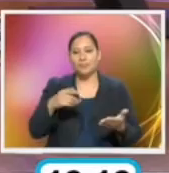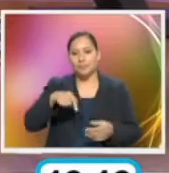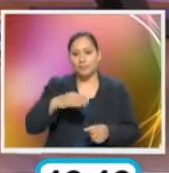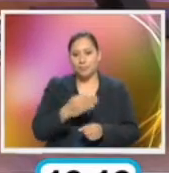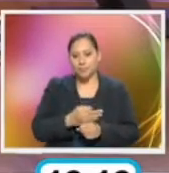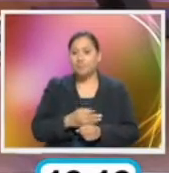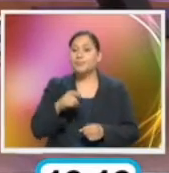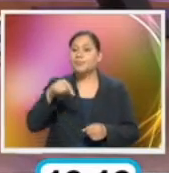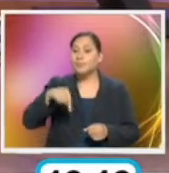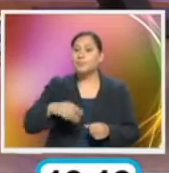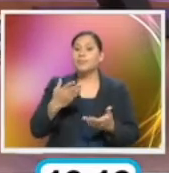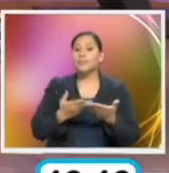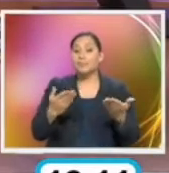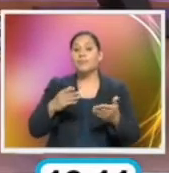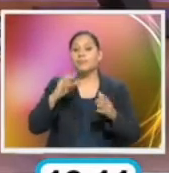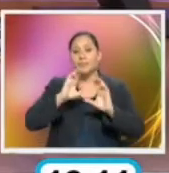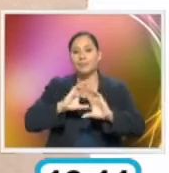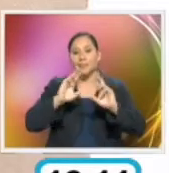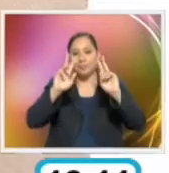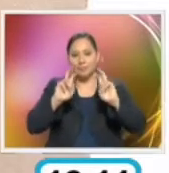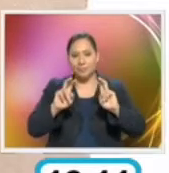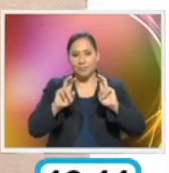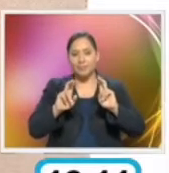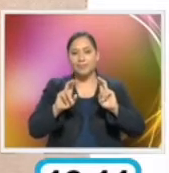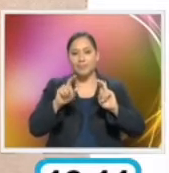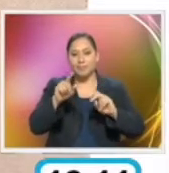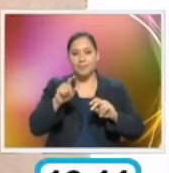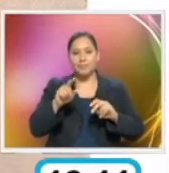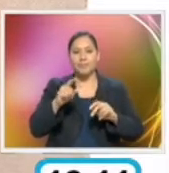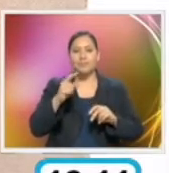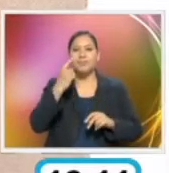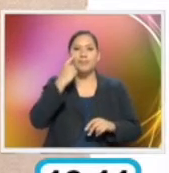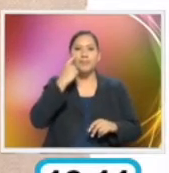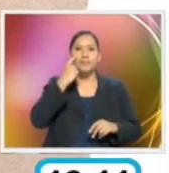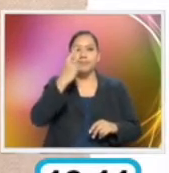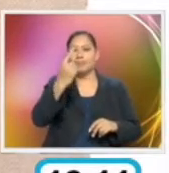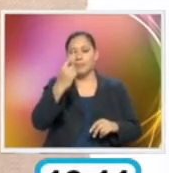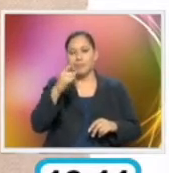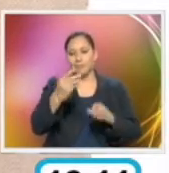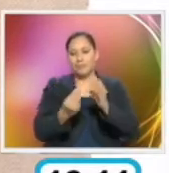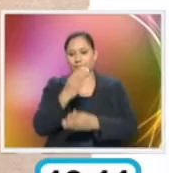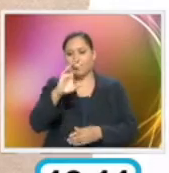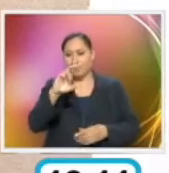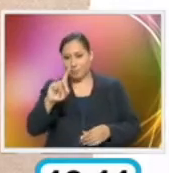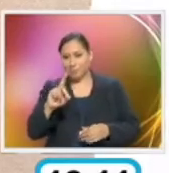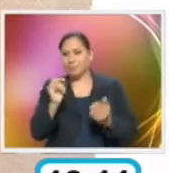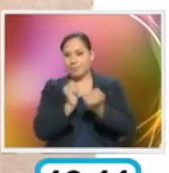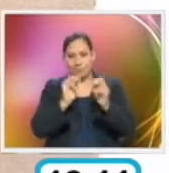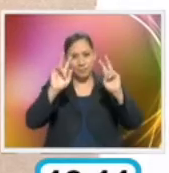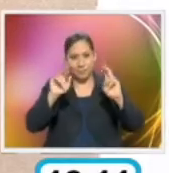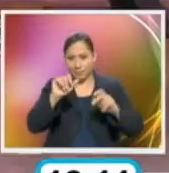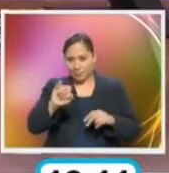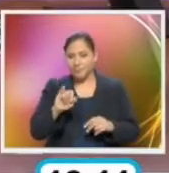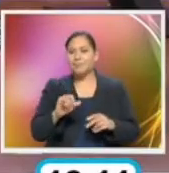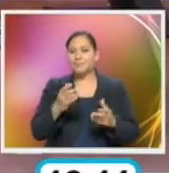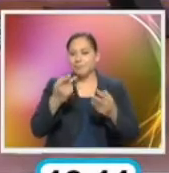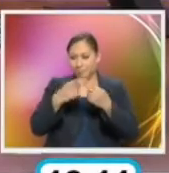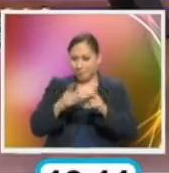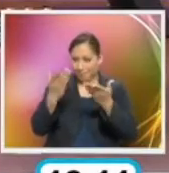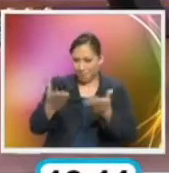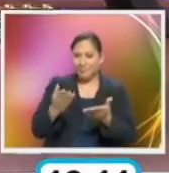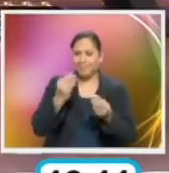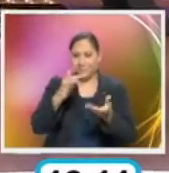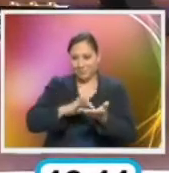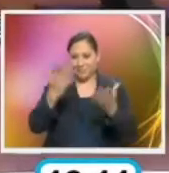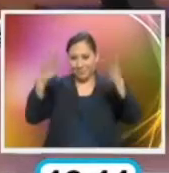aquí y ahora cuéntanos, ¿qué nos vas a cantar? Vamos a cantar una canción que se llama Una Mirada, Sí. del nuevo disco que se llama también igual. Pues arranquémonos con ella. Muchas